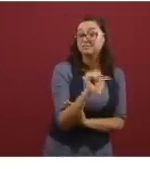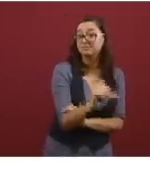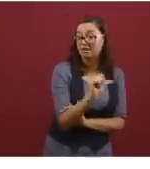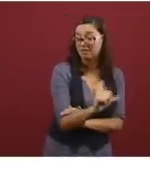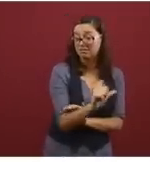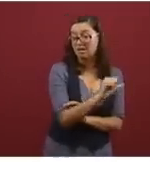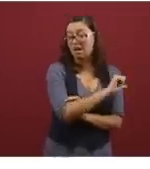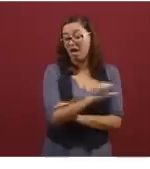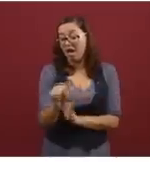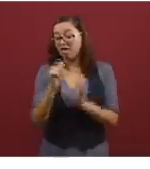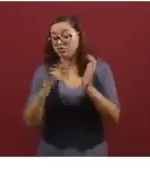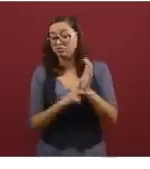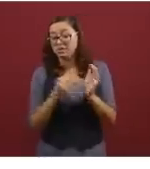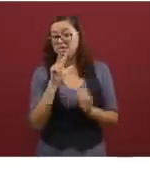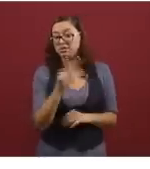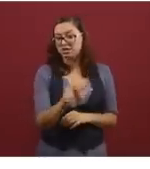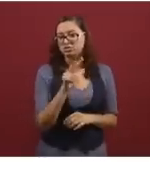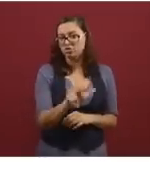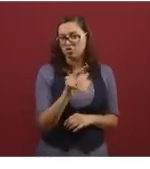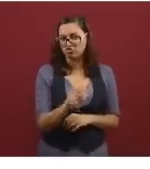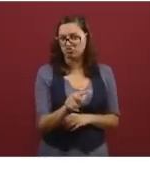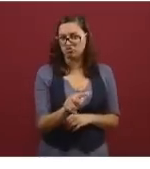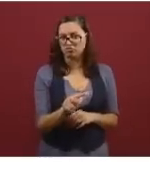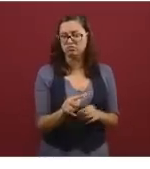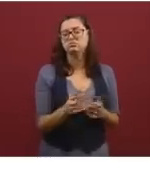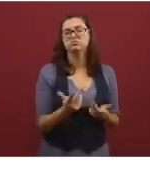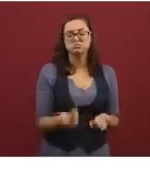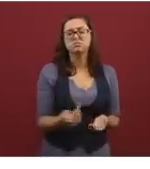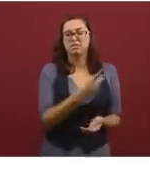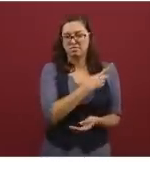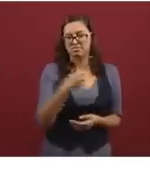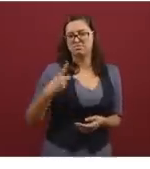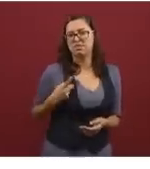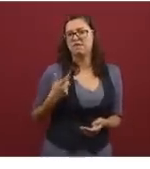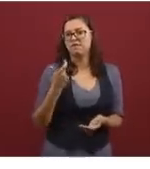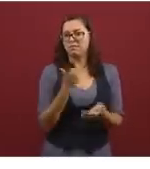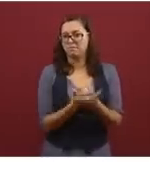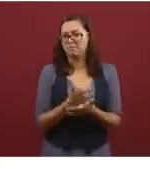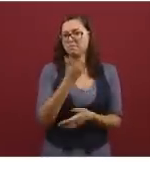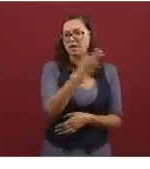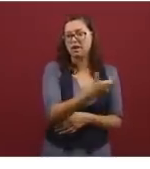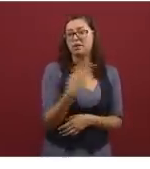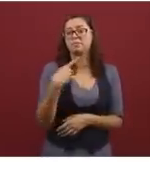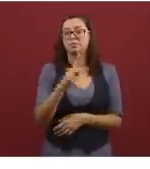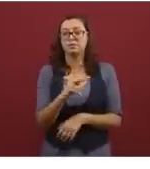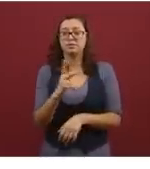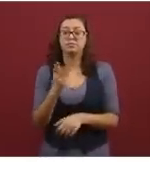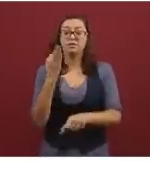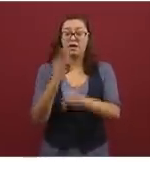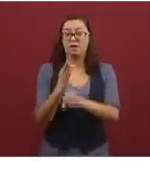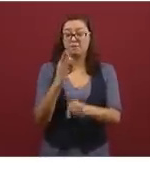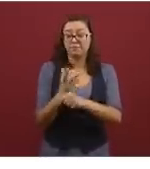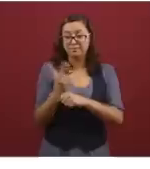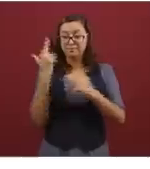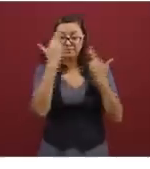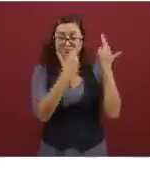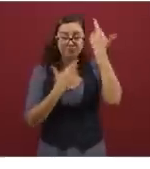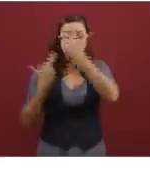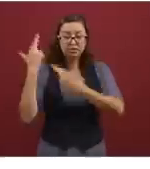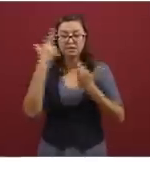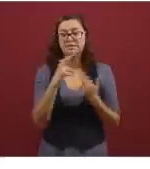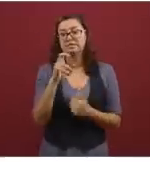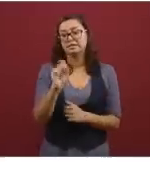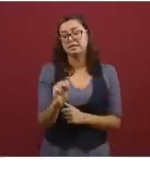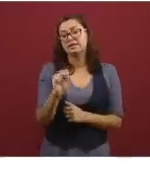donde interviene la Secretaría de Hacienda, la Secretaría de la Función Pública, desde luego Petróleos